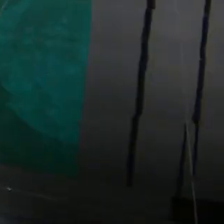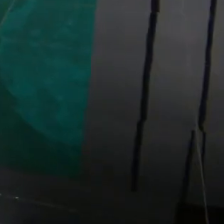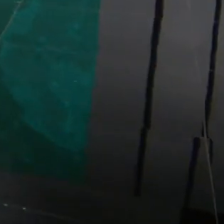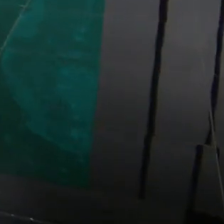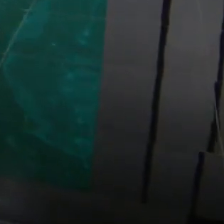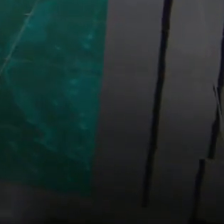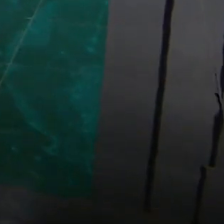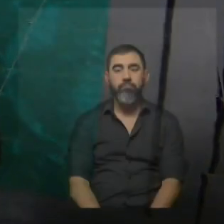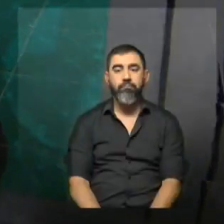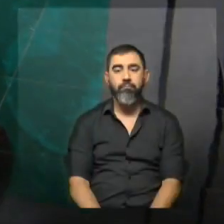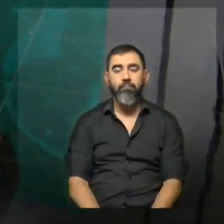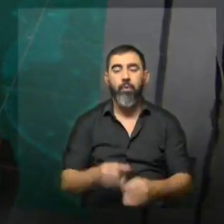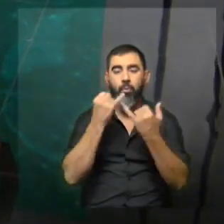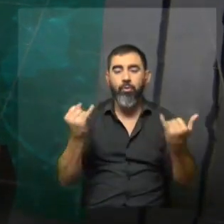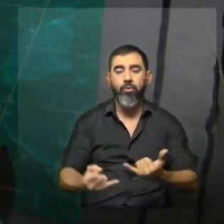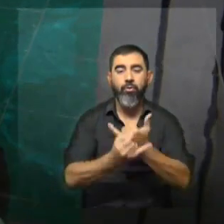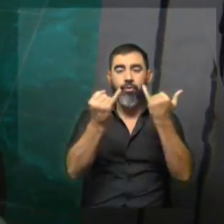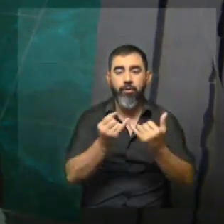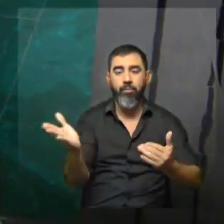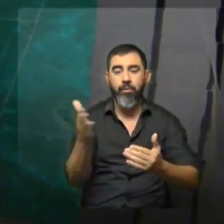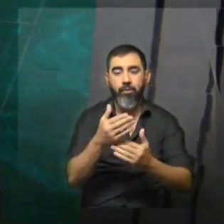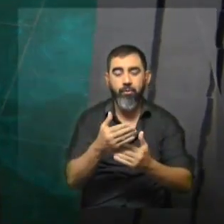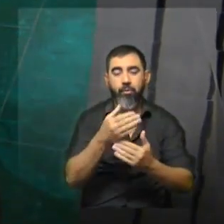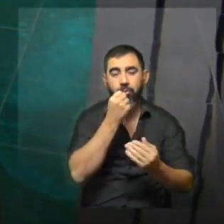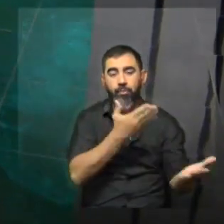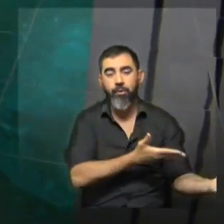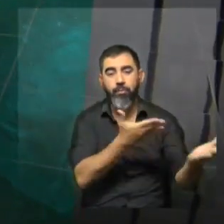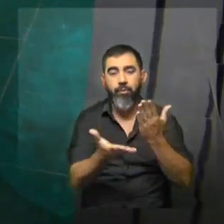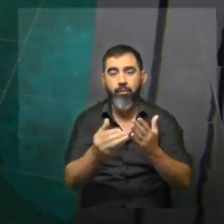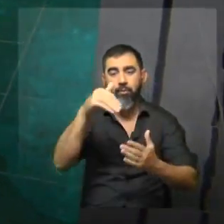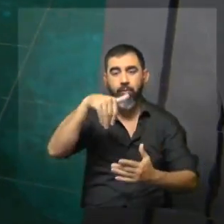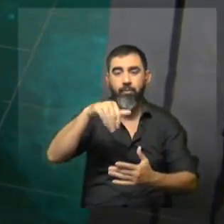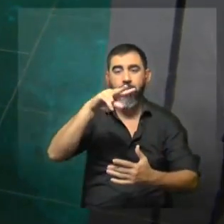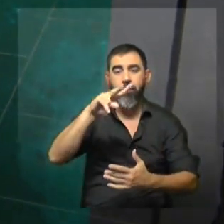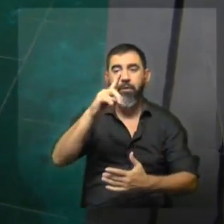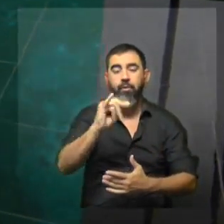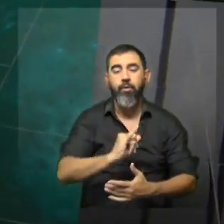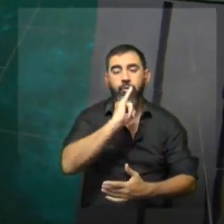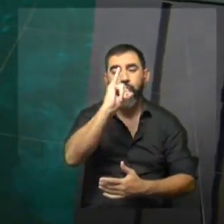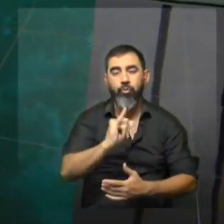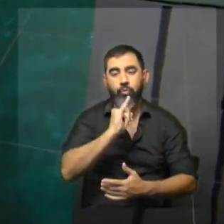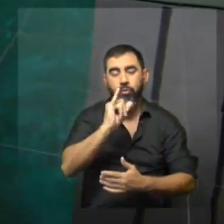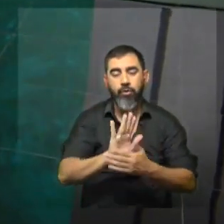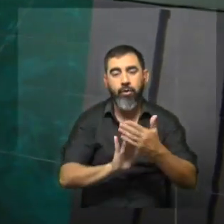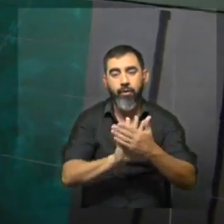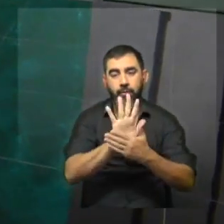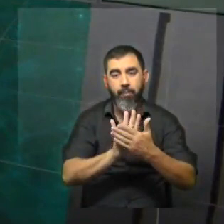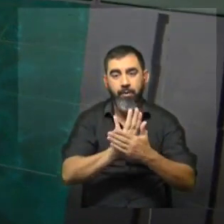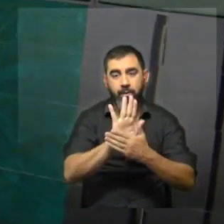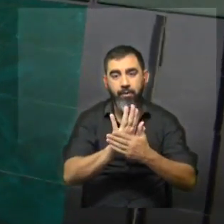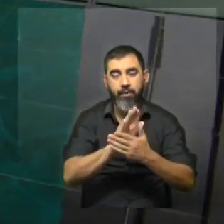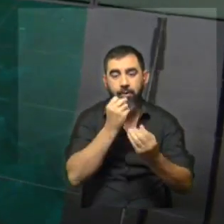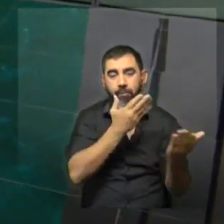Hola Hola qué tal Muy buenos días para todos para todas bienvenidos esto es la primera edición de mv noticias